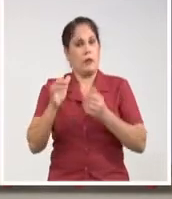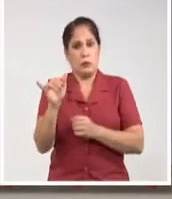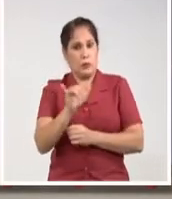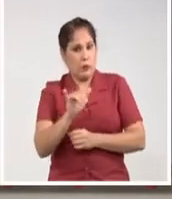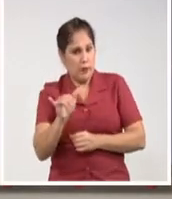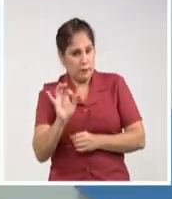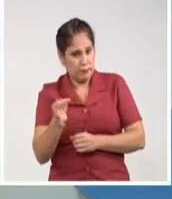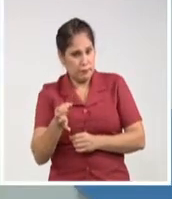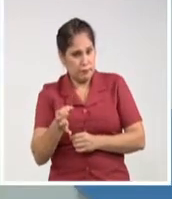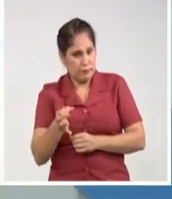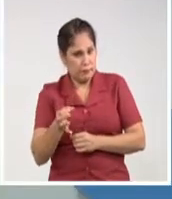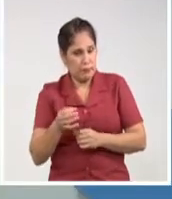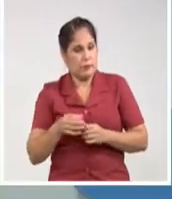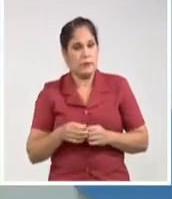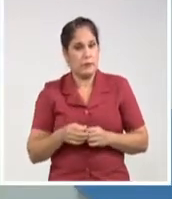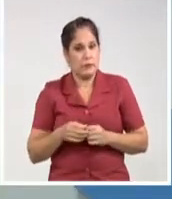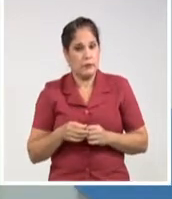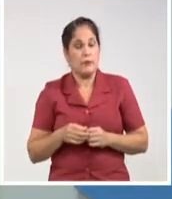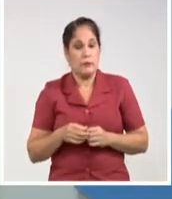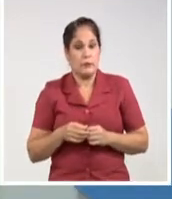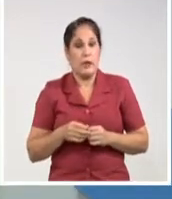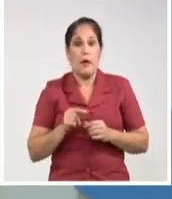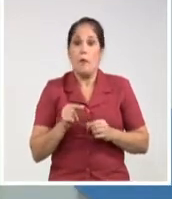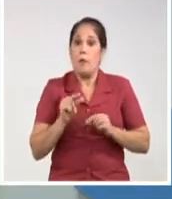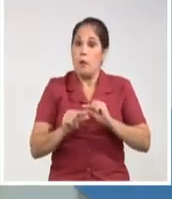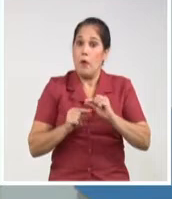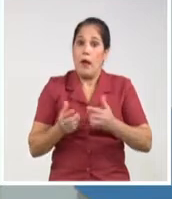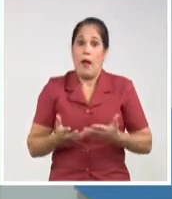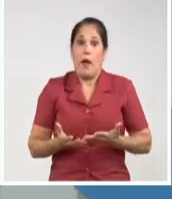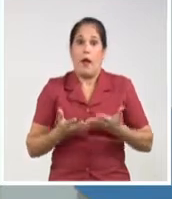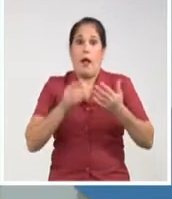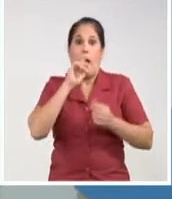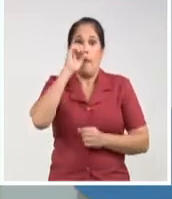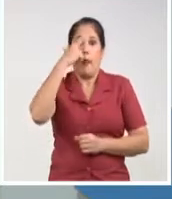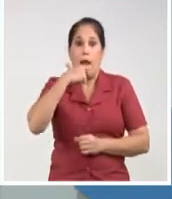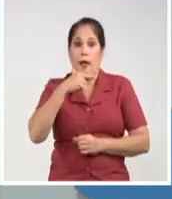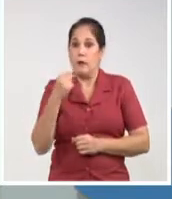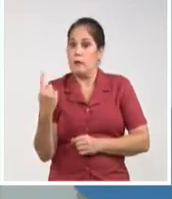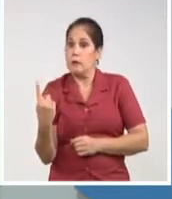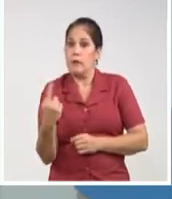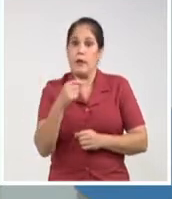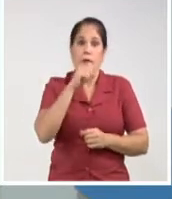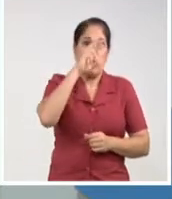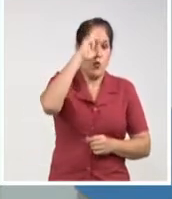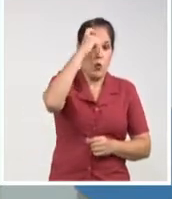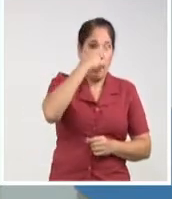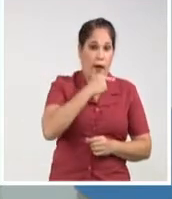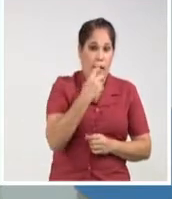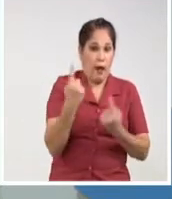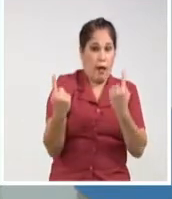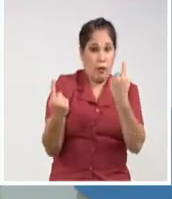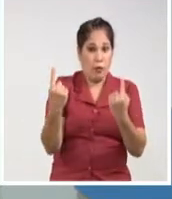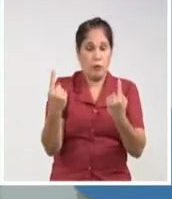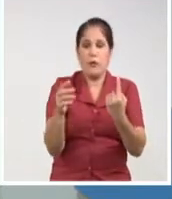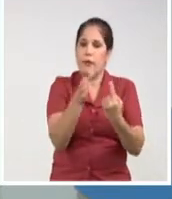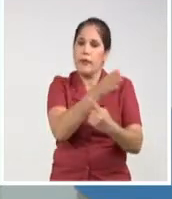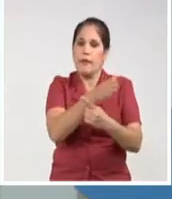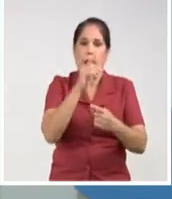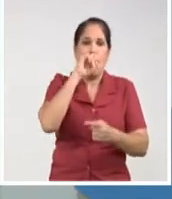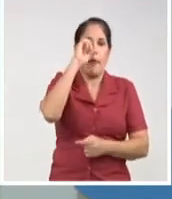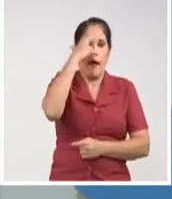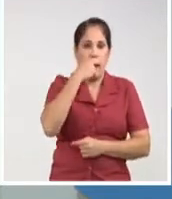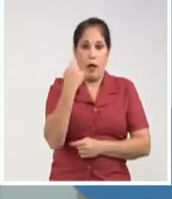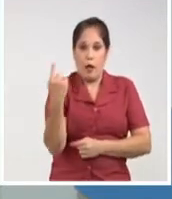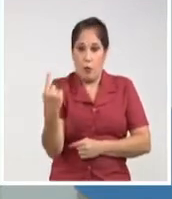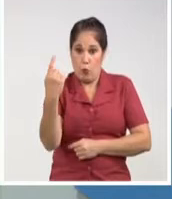es. La recuperación de Abdala y de Soberana son diferentes. En el caso de la vacuna Abdala, entre